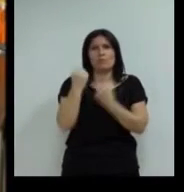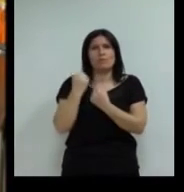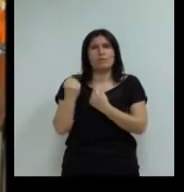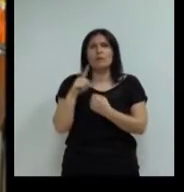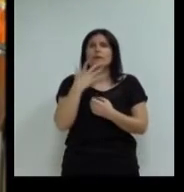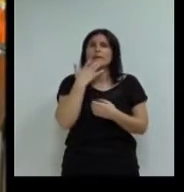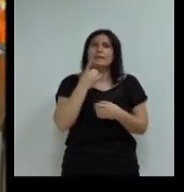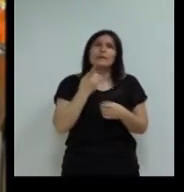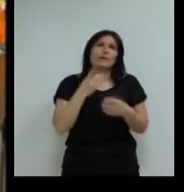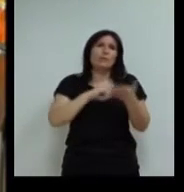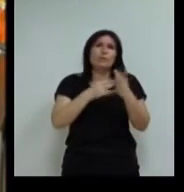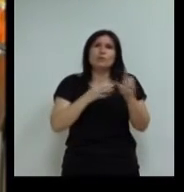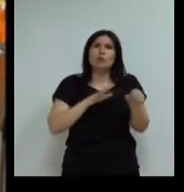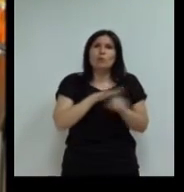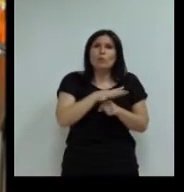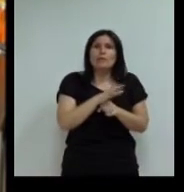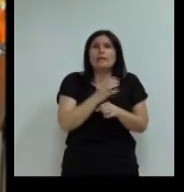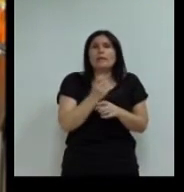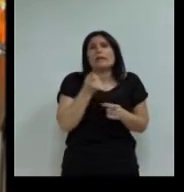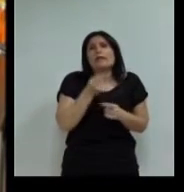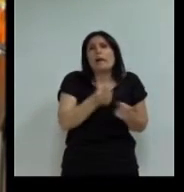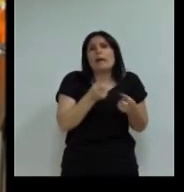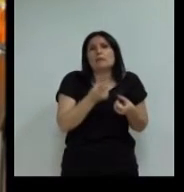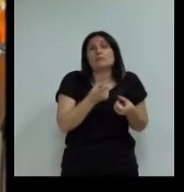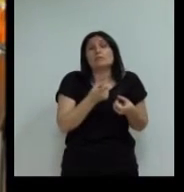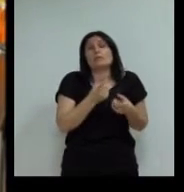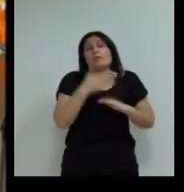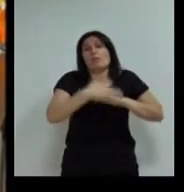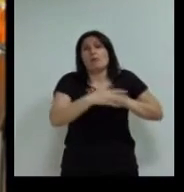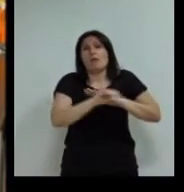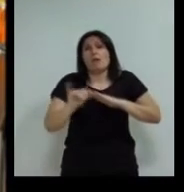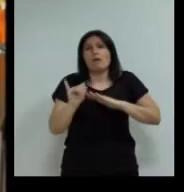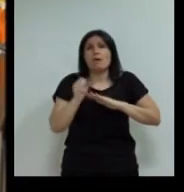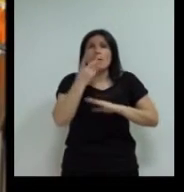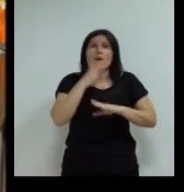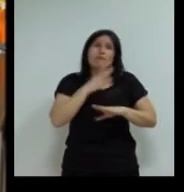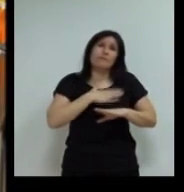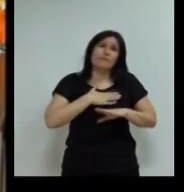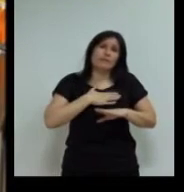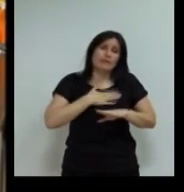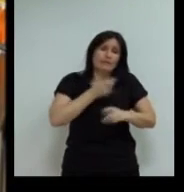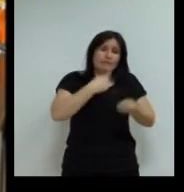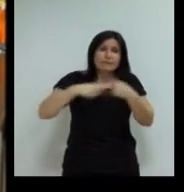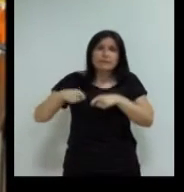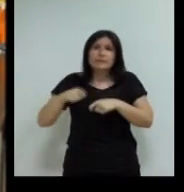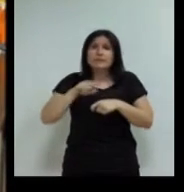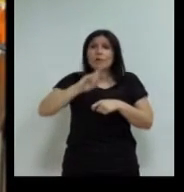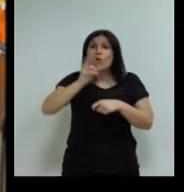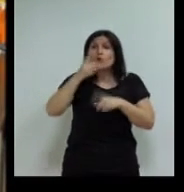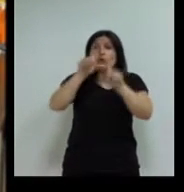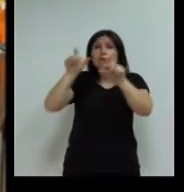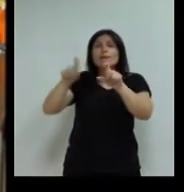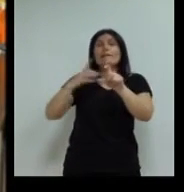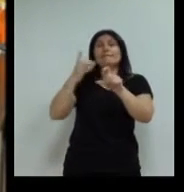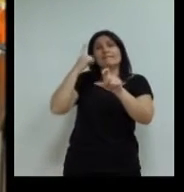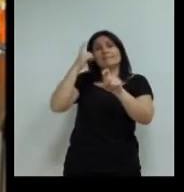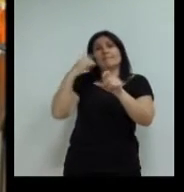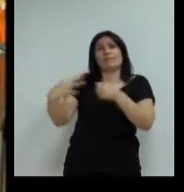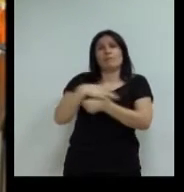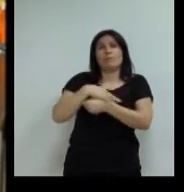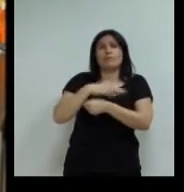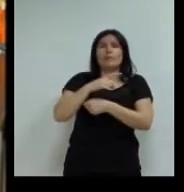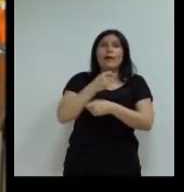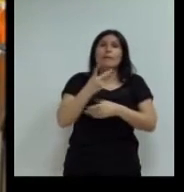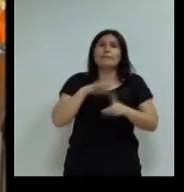cubrir los costes hasta donde llega, hay un momento que intenta vender que otros cubran esos costes, y en este momento no es